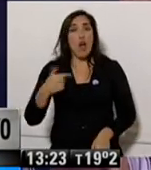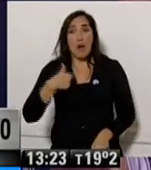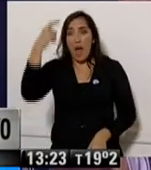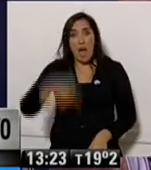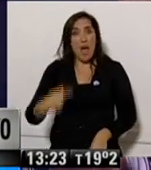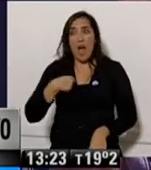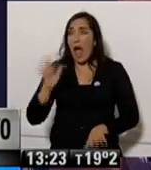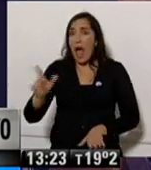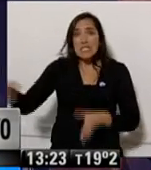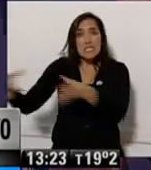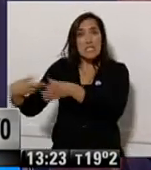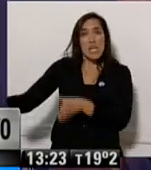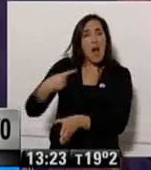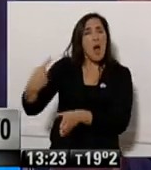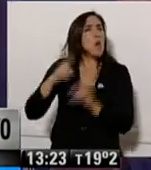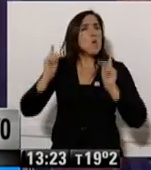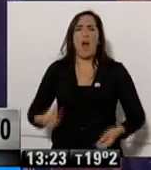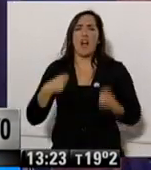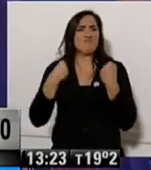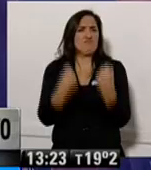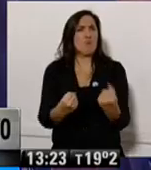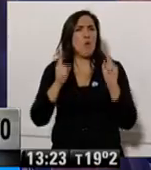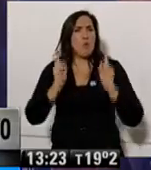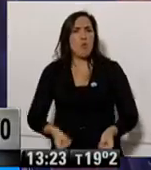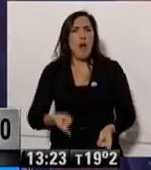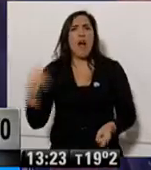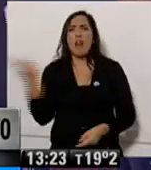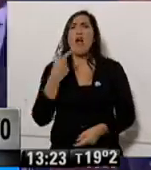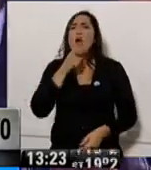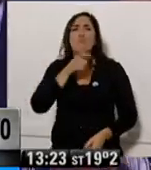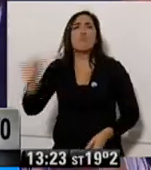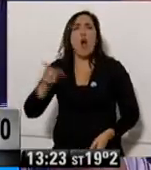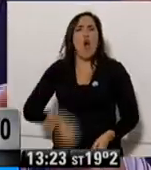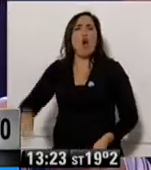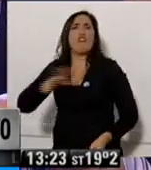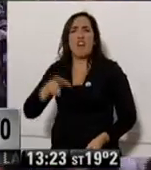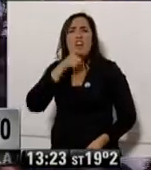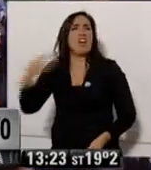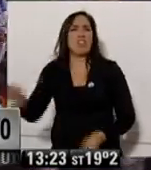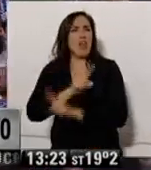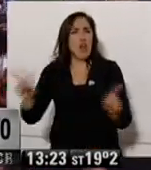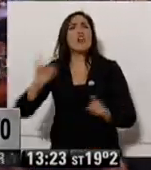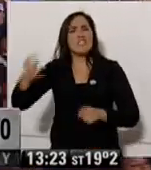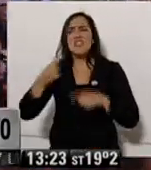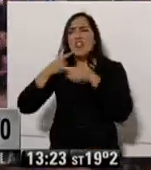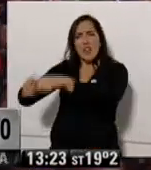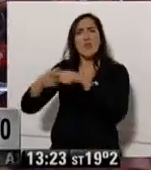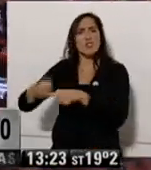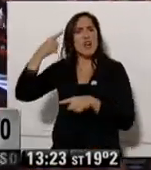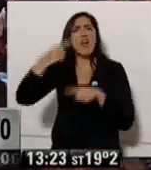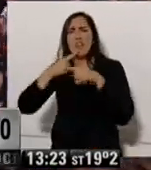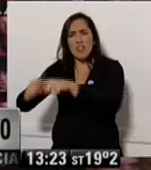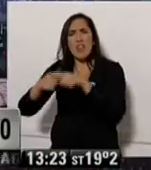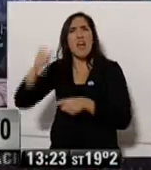no van a poder, no van a escuchar una sola palabra de ofensa, sí de ideas, sí de